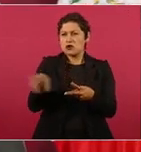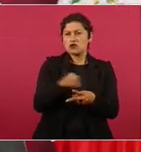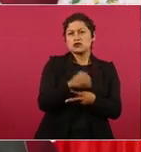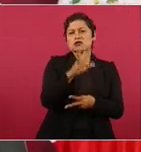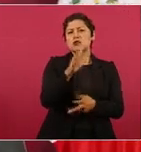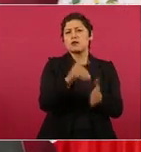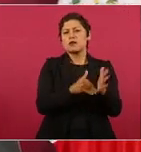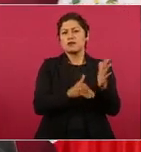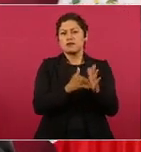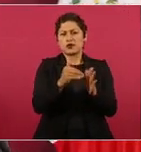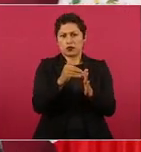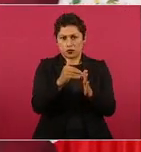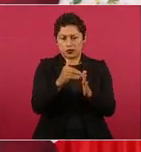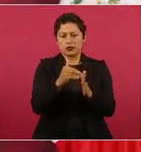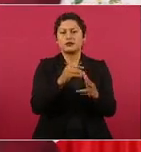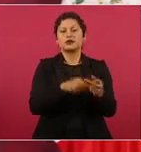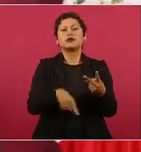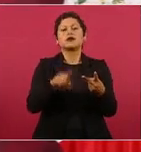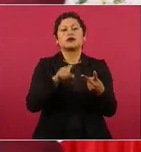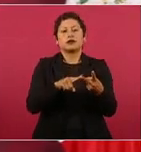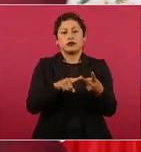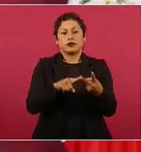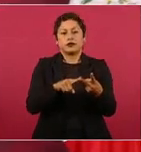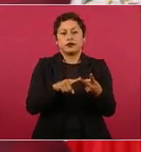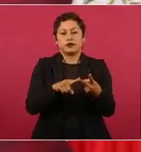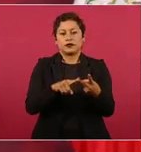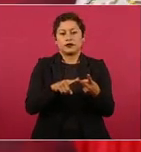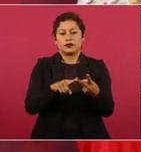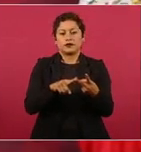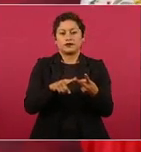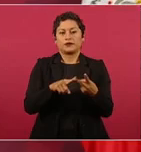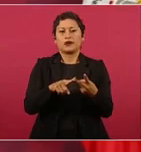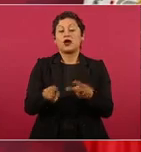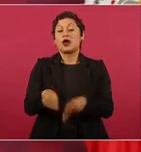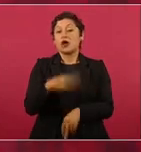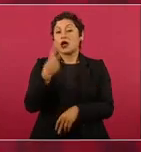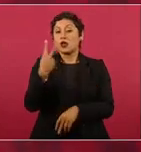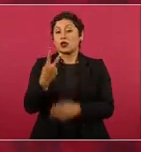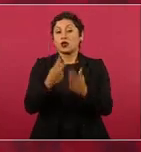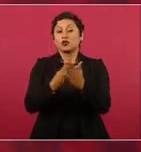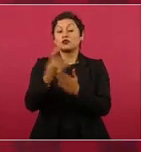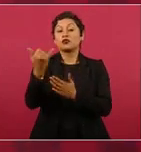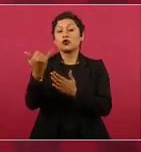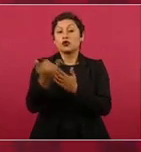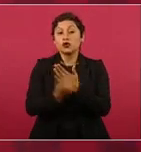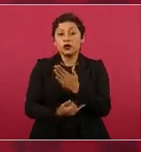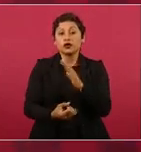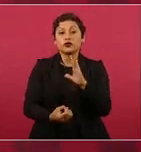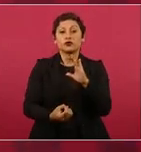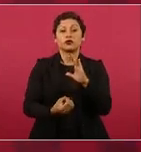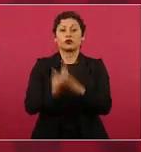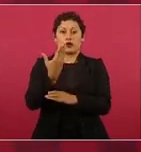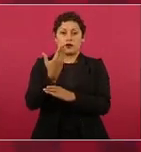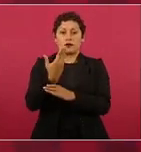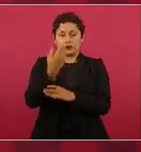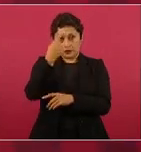Hay dos proyectos de creación de plantas de licuefacción de